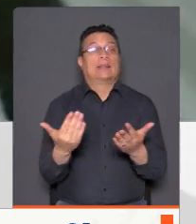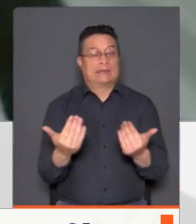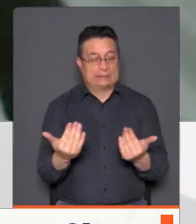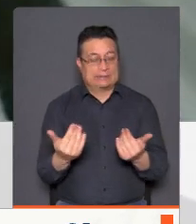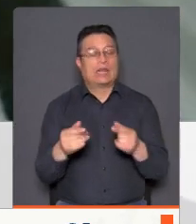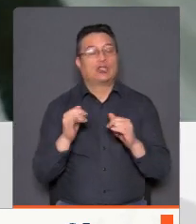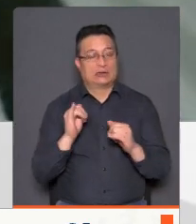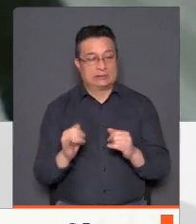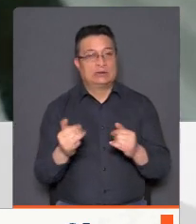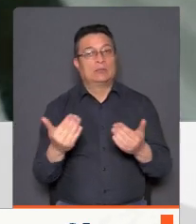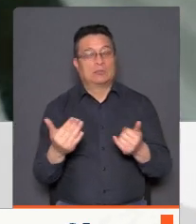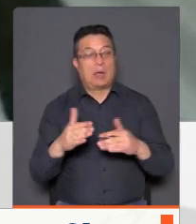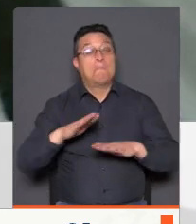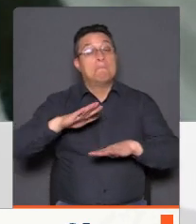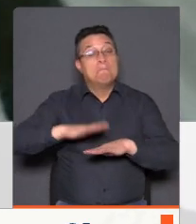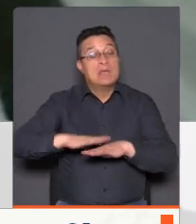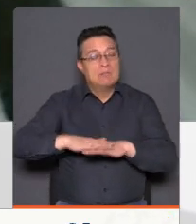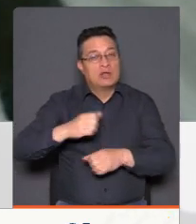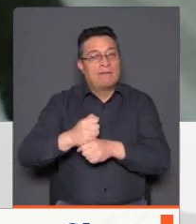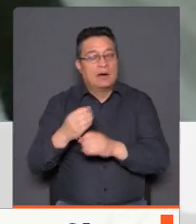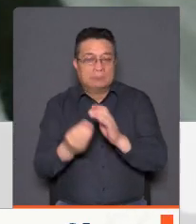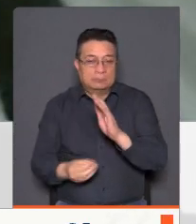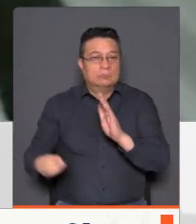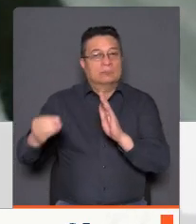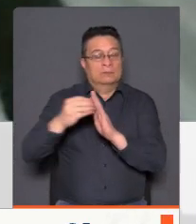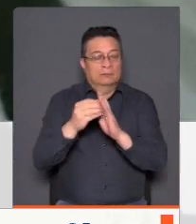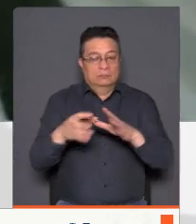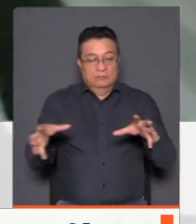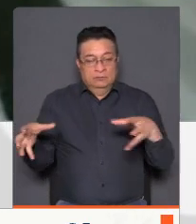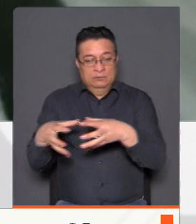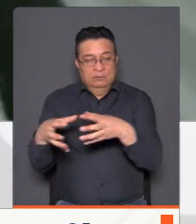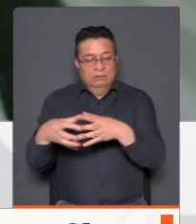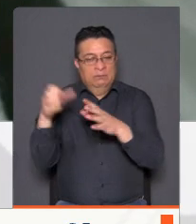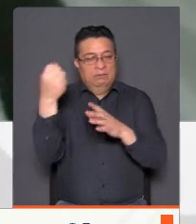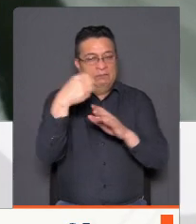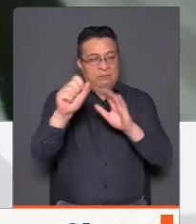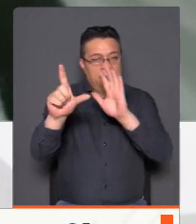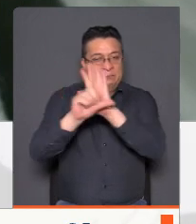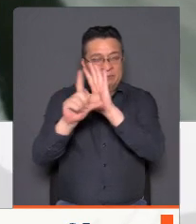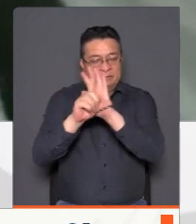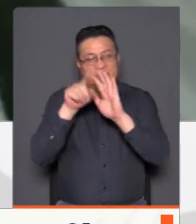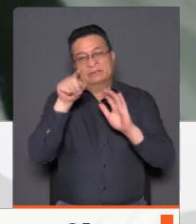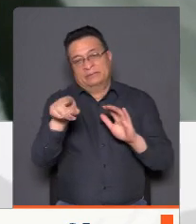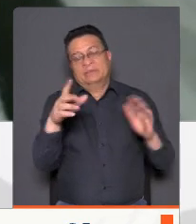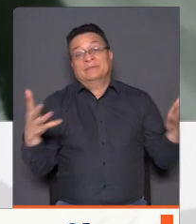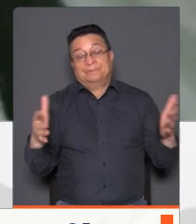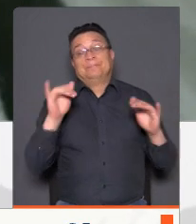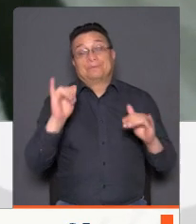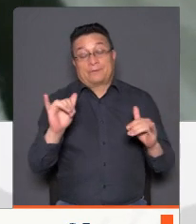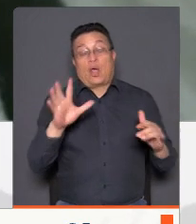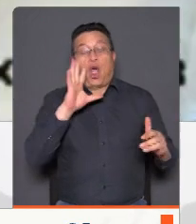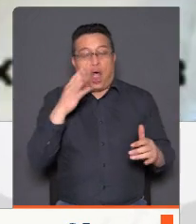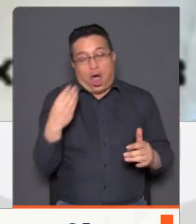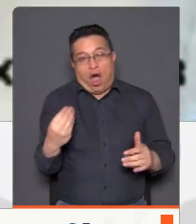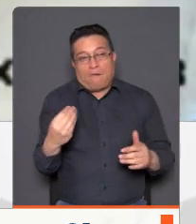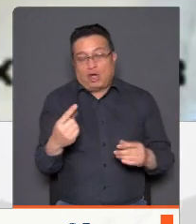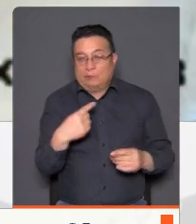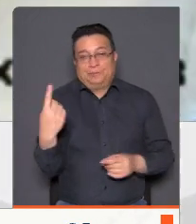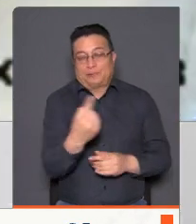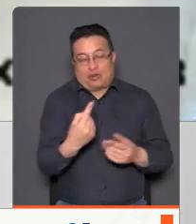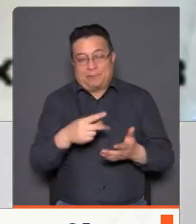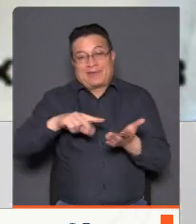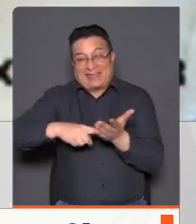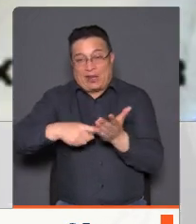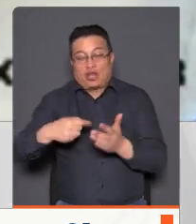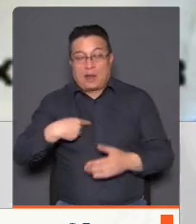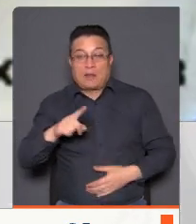es necesario por lo menos trabajar un poco más lo que tenga que ver con las bandas delictuales y evidentemente con toda la tecnología que hoy